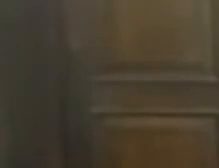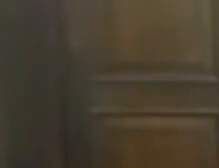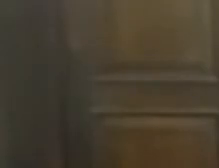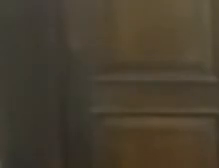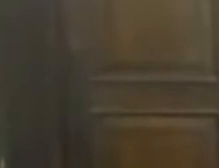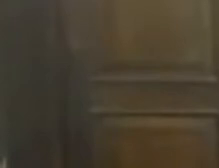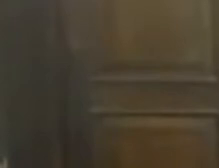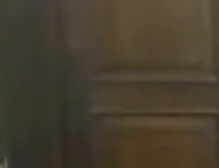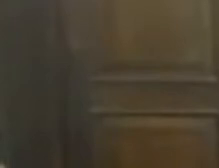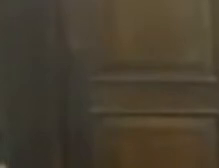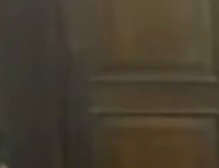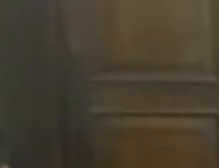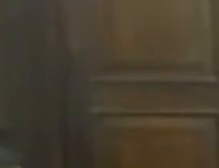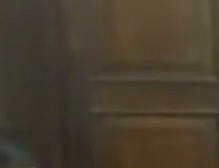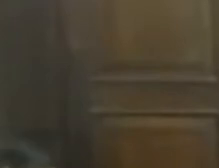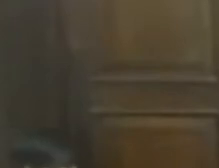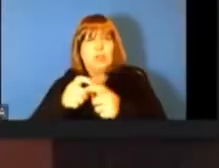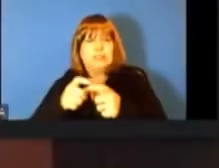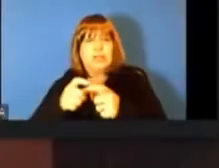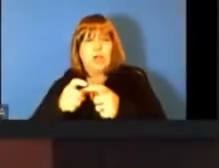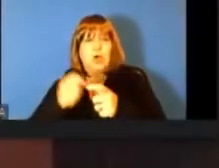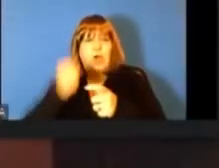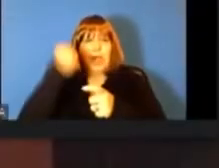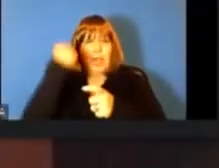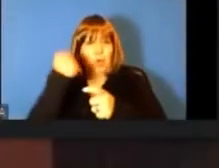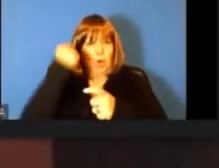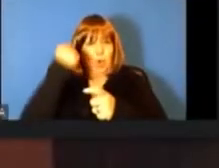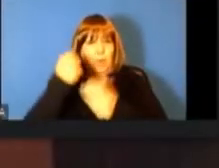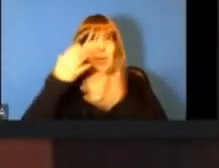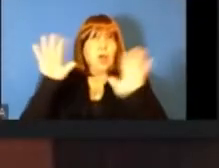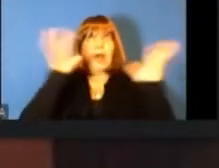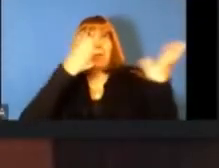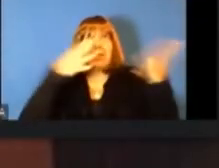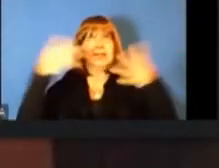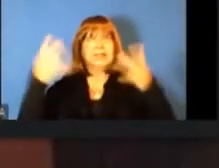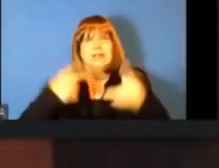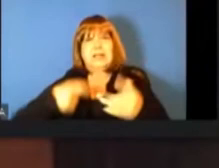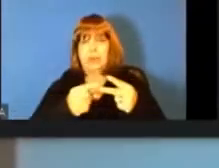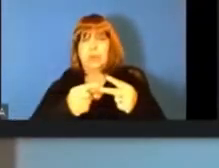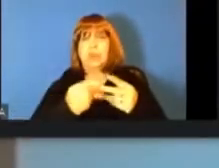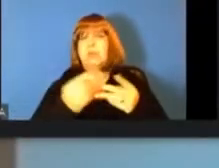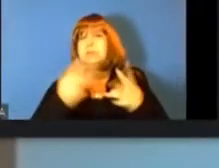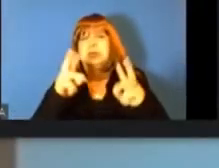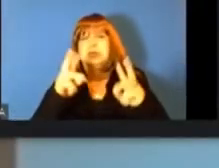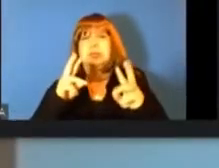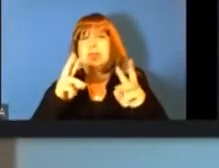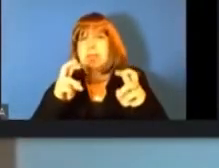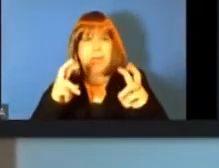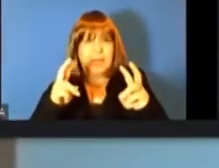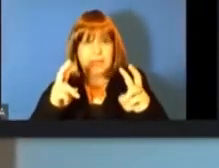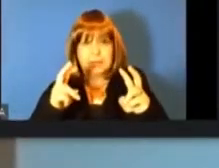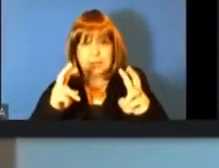ellos habían propuesto una idea bastante similar en el 2018, aseguran que presentaron